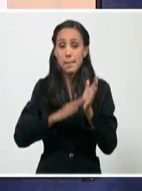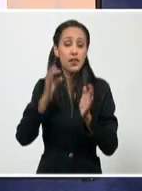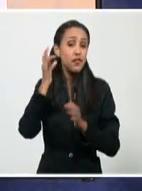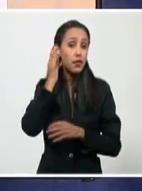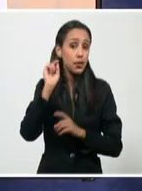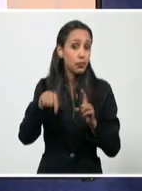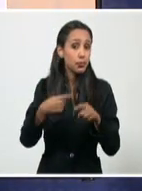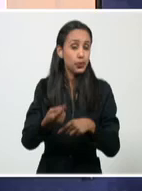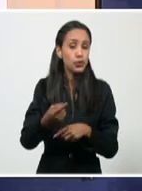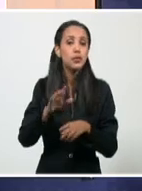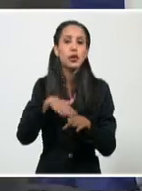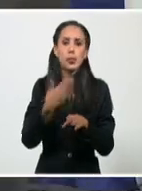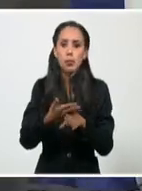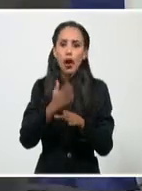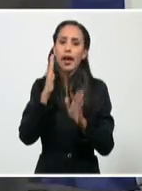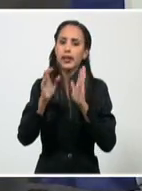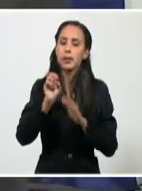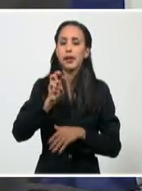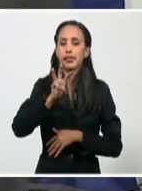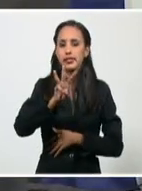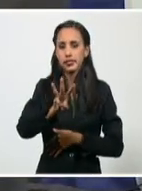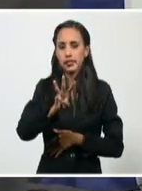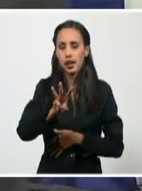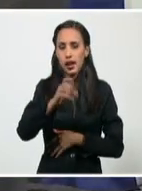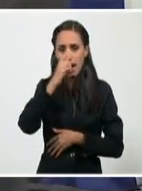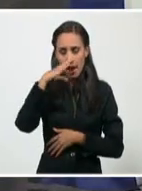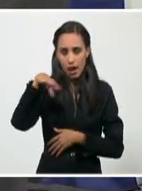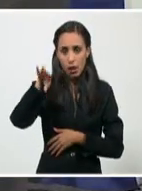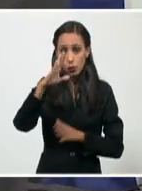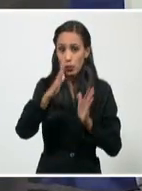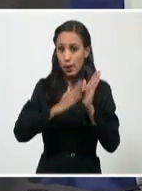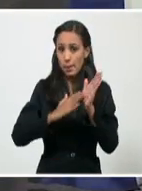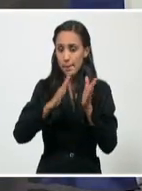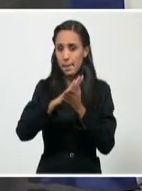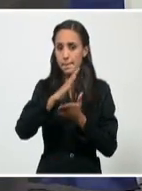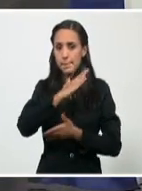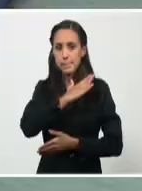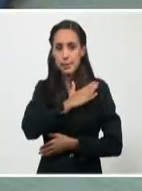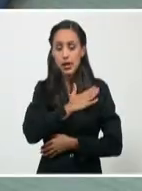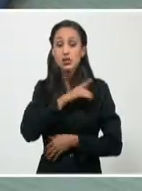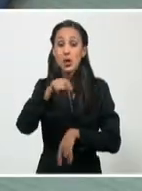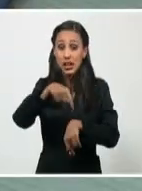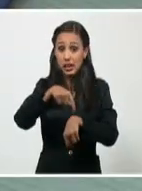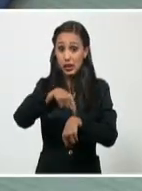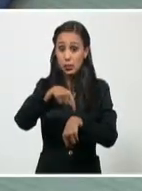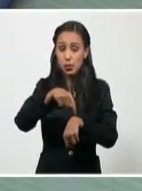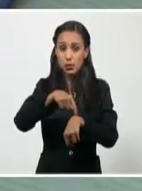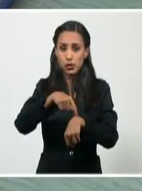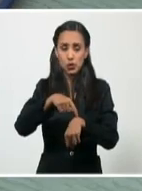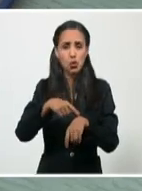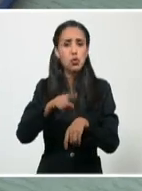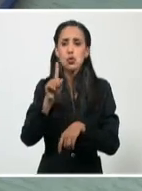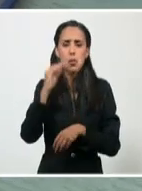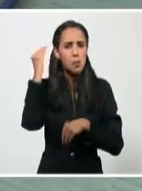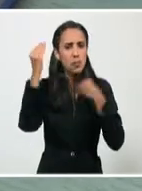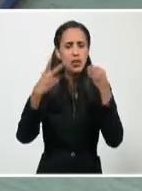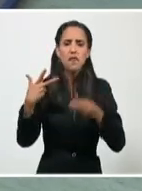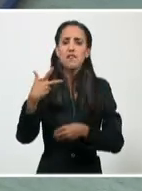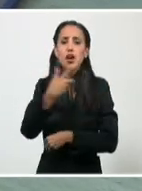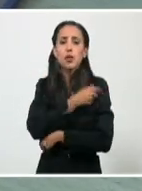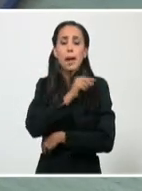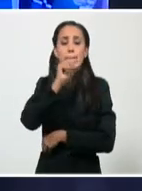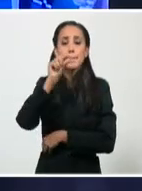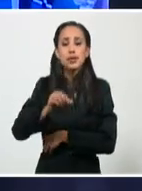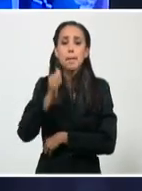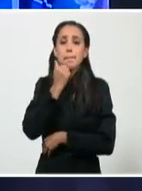la fase 3 de ensayos clínicos en adultos para el mes de marzo. Hasta este momento no se ha pensado vacunar a personas con